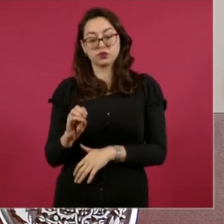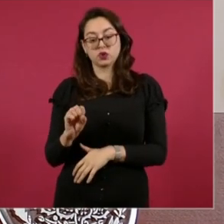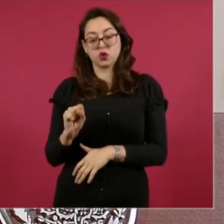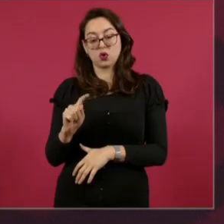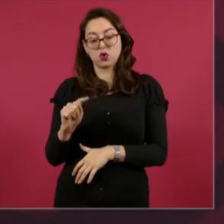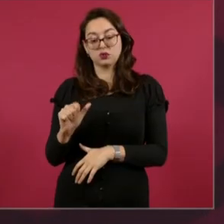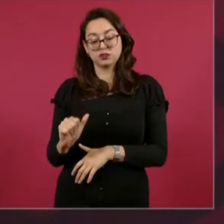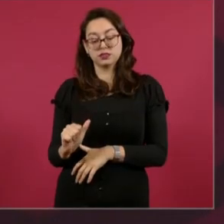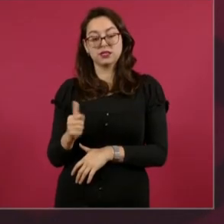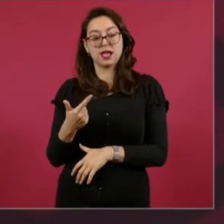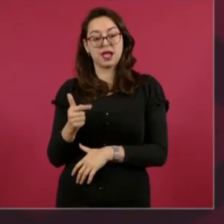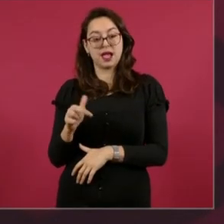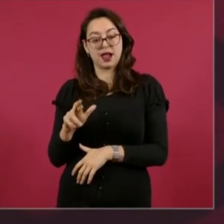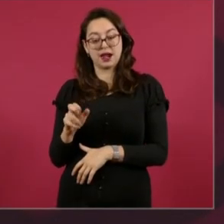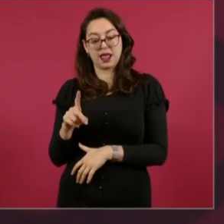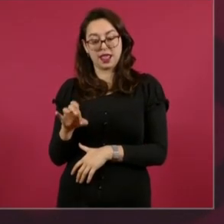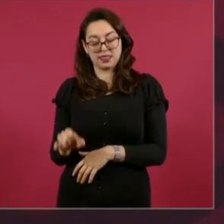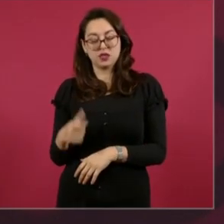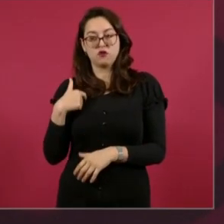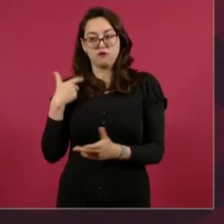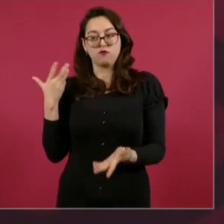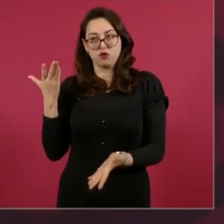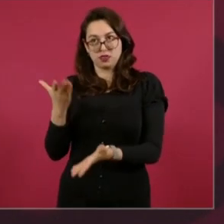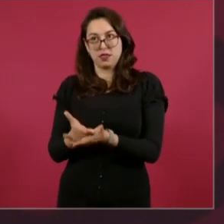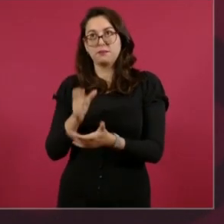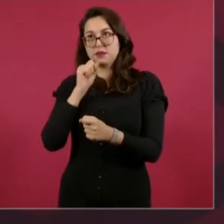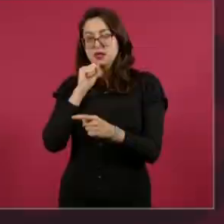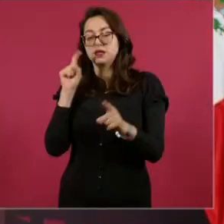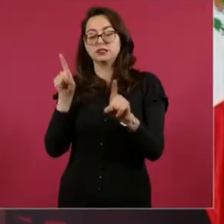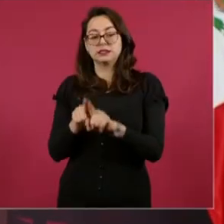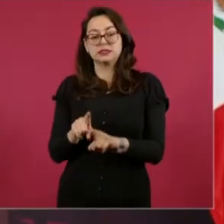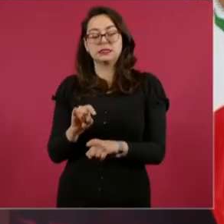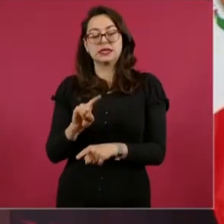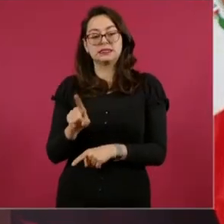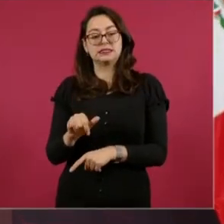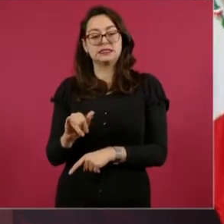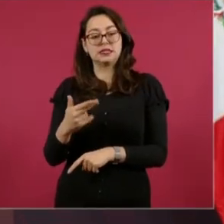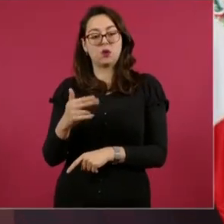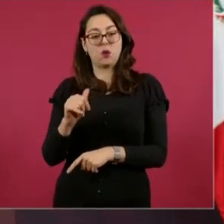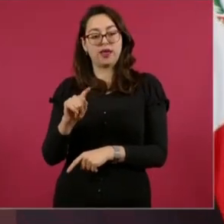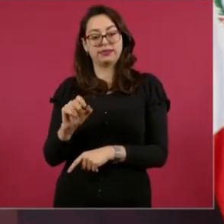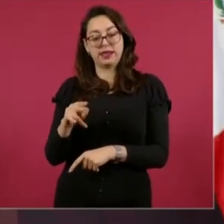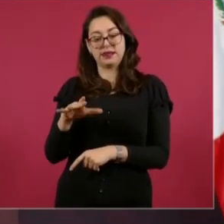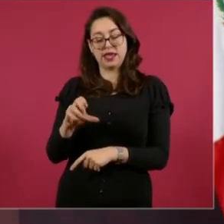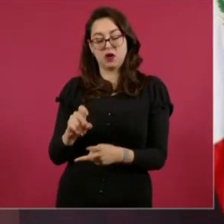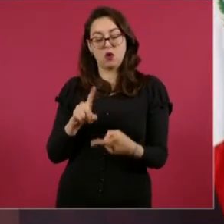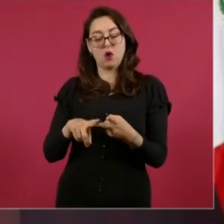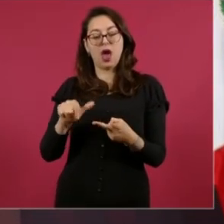Sihua, en Zihuatanejo, y estuve en Atoyac de Álvarez.